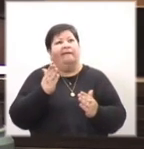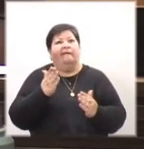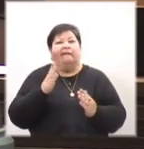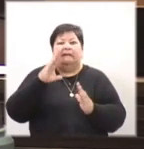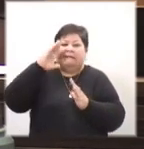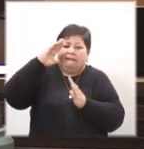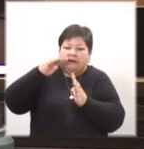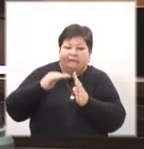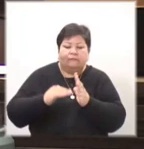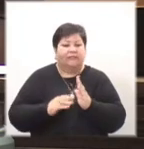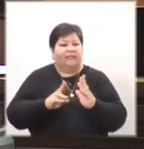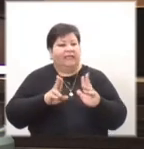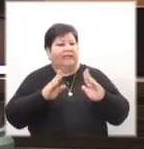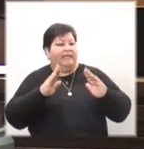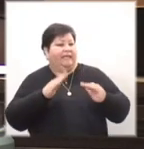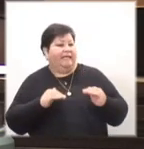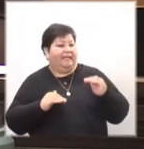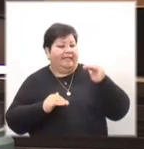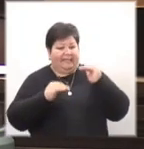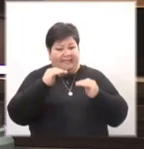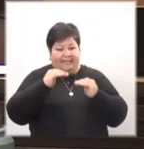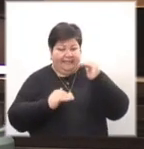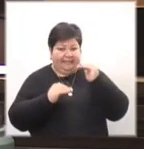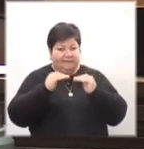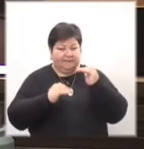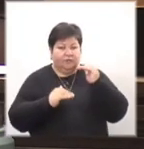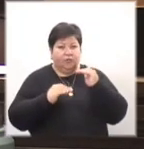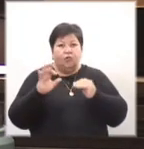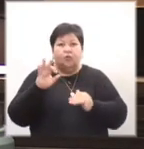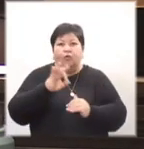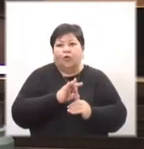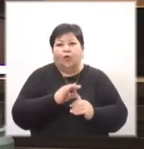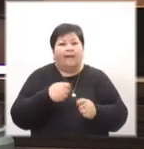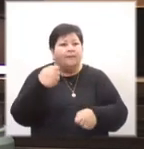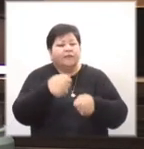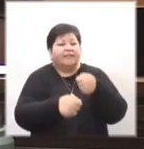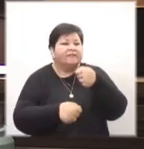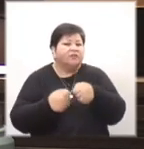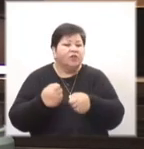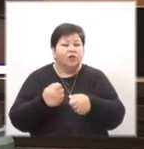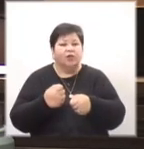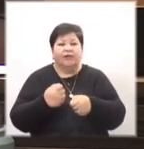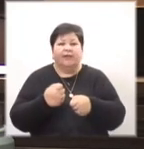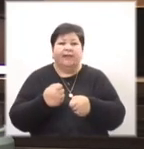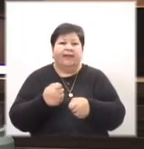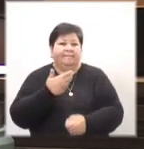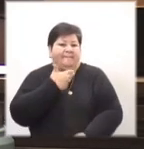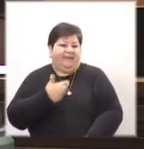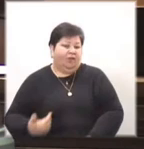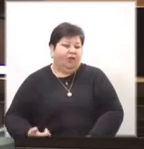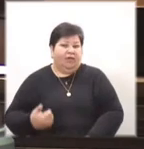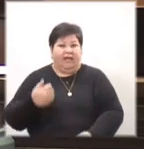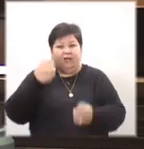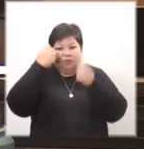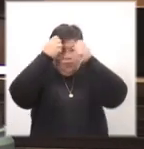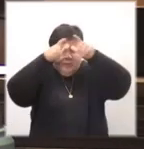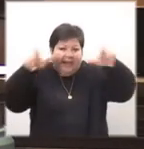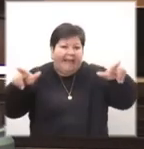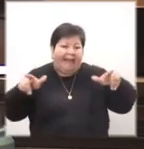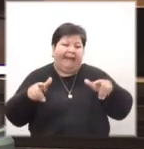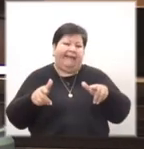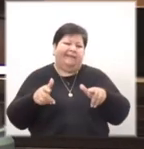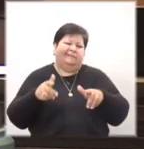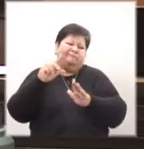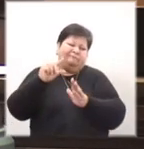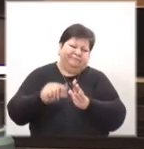de exoneraciones injustificadas o los muy bajos niveles de aportación patronal rural, que no llegan a representar